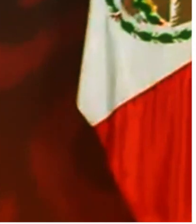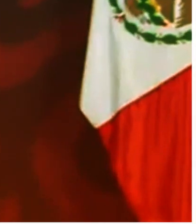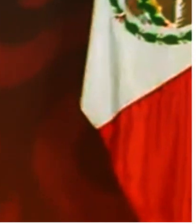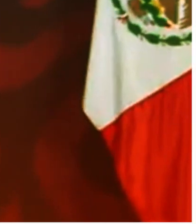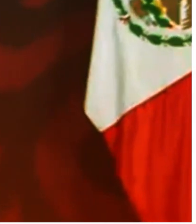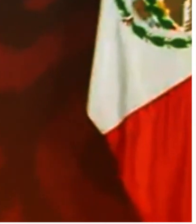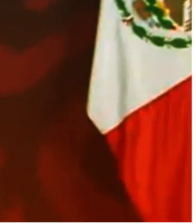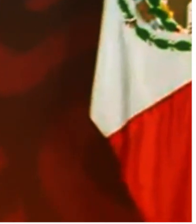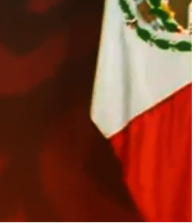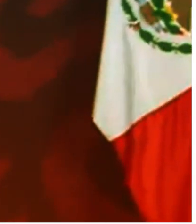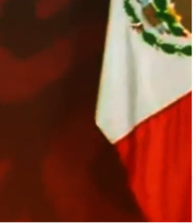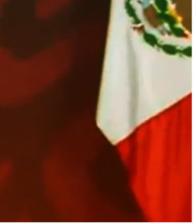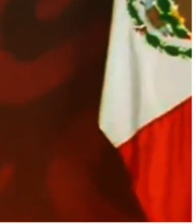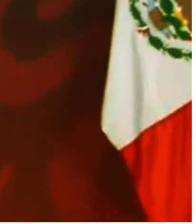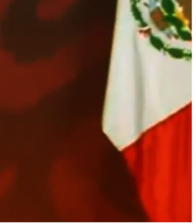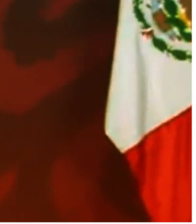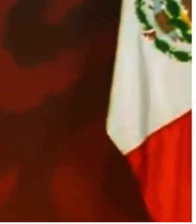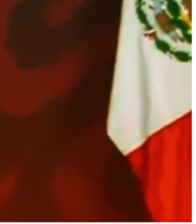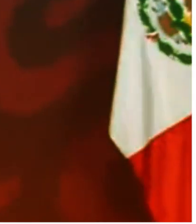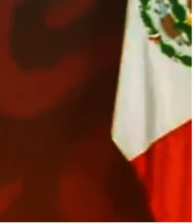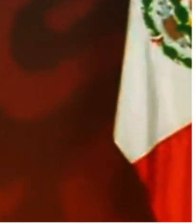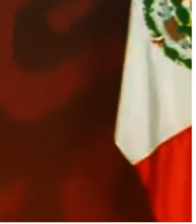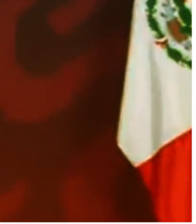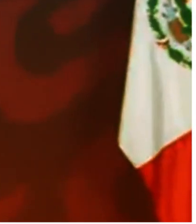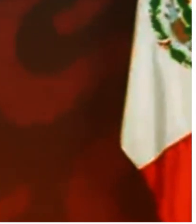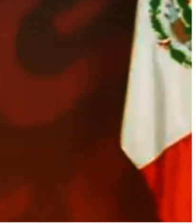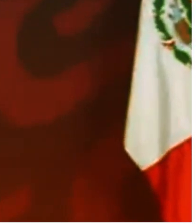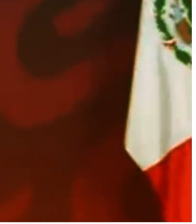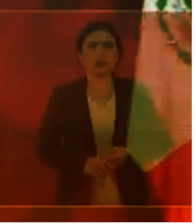y cierran los casos.